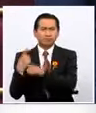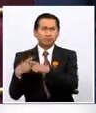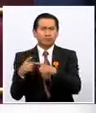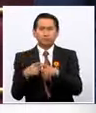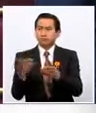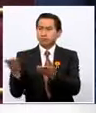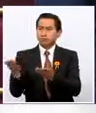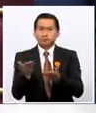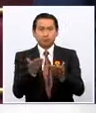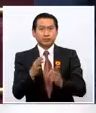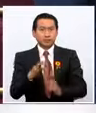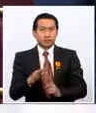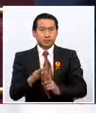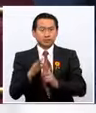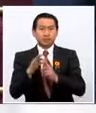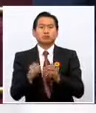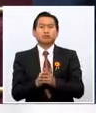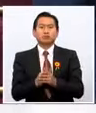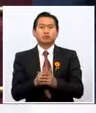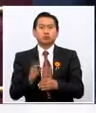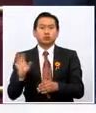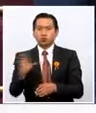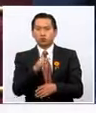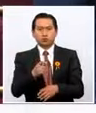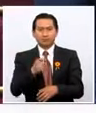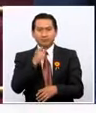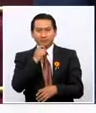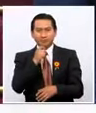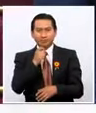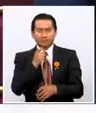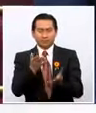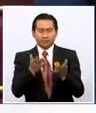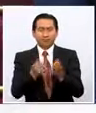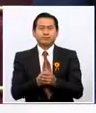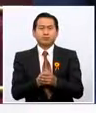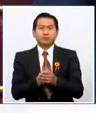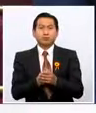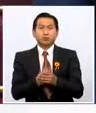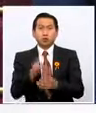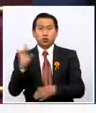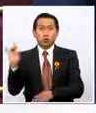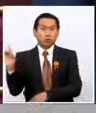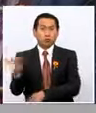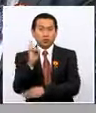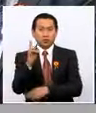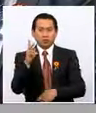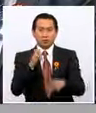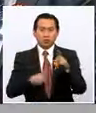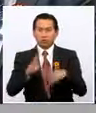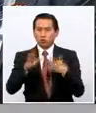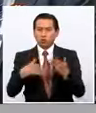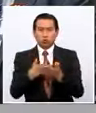especiales señores de la prensa a todo el pueblo boliviano